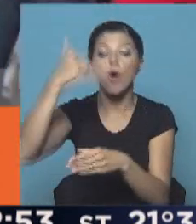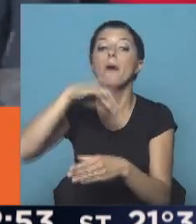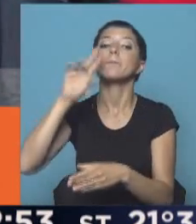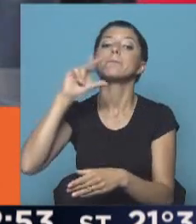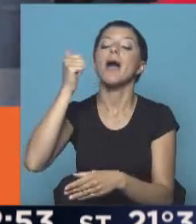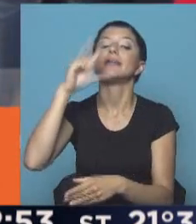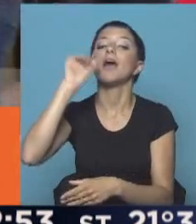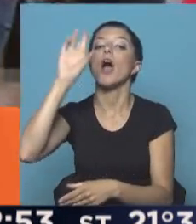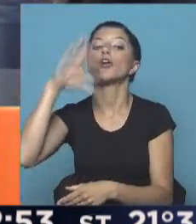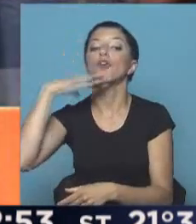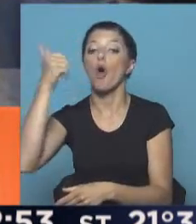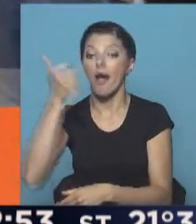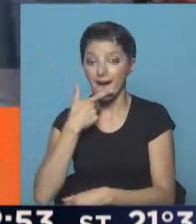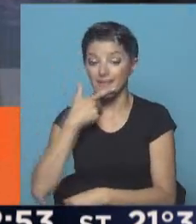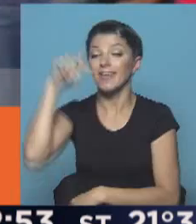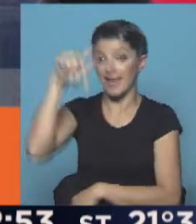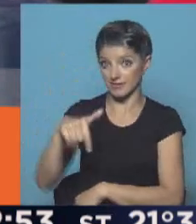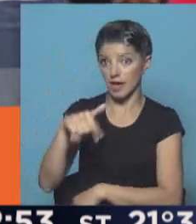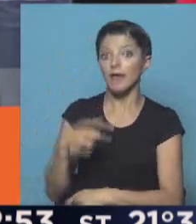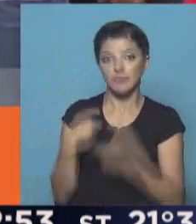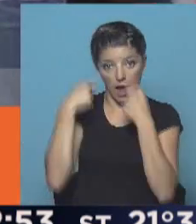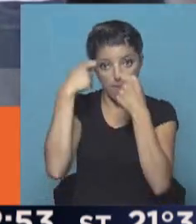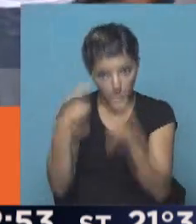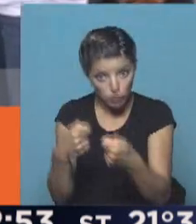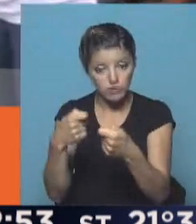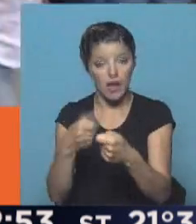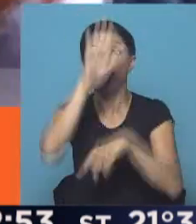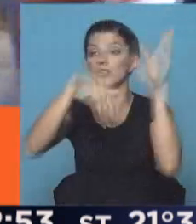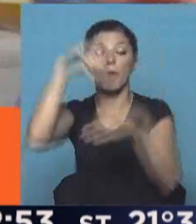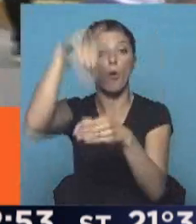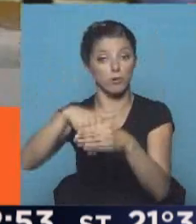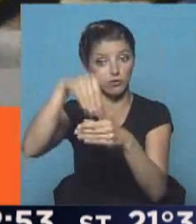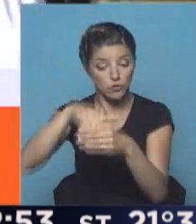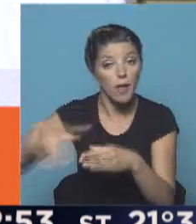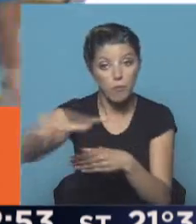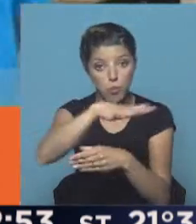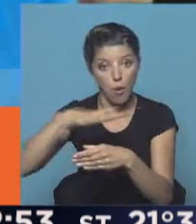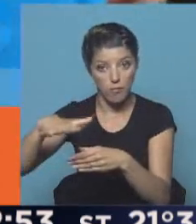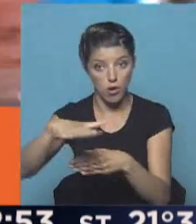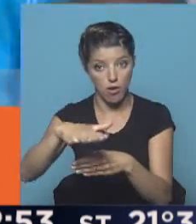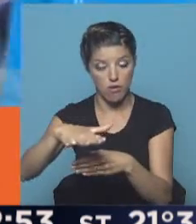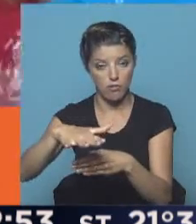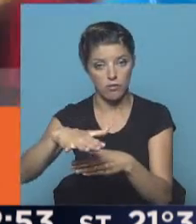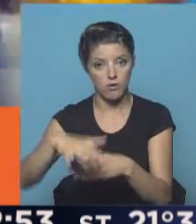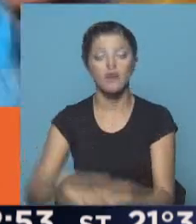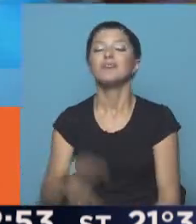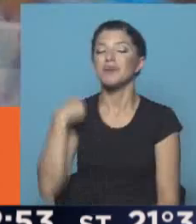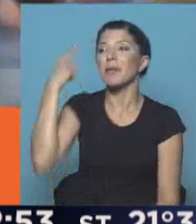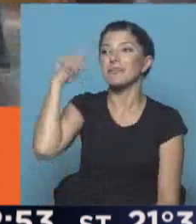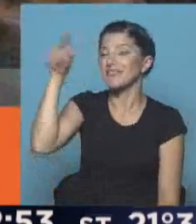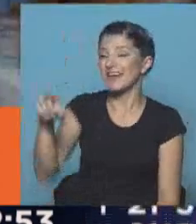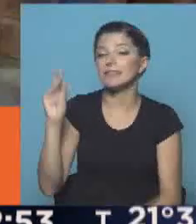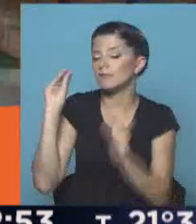Socialista, que en este momento está apoyando el referéndum porque cree que el fracaso de la gestión de Maduro es tan